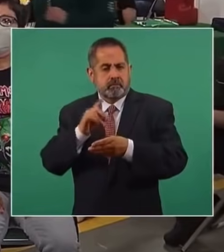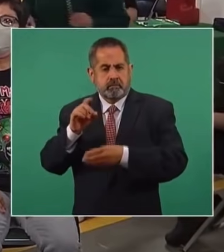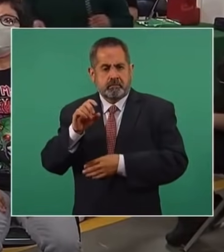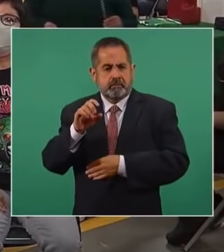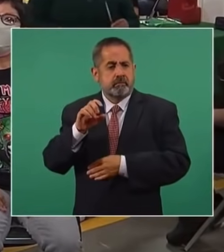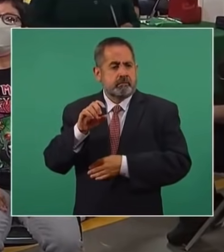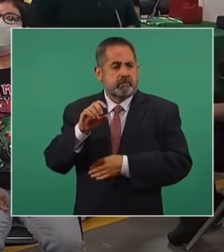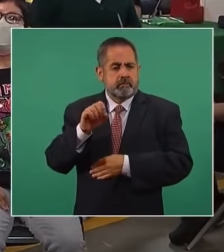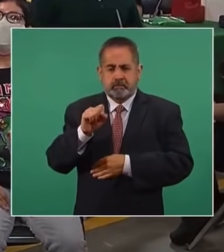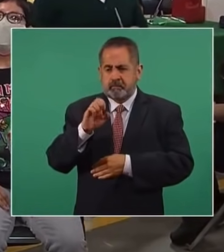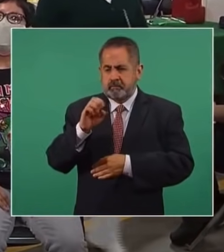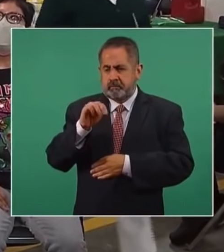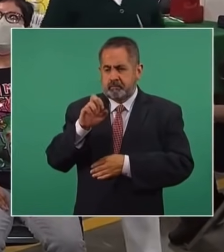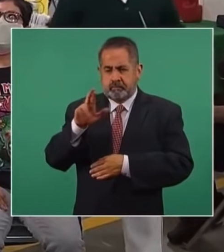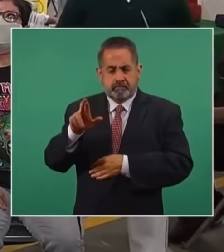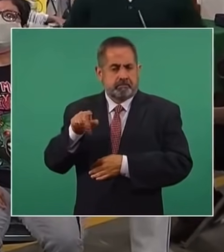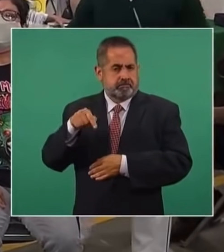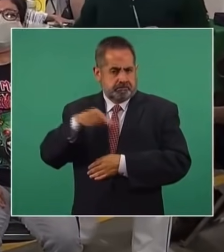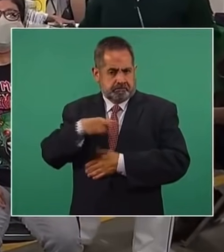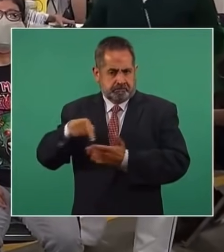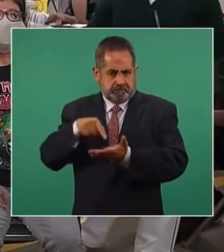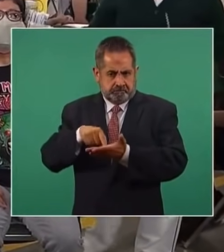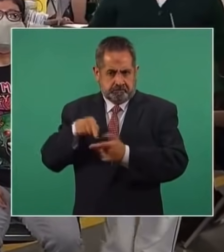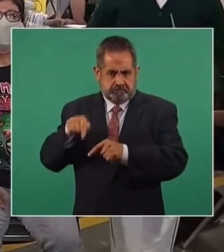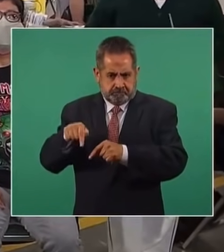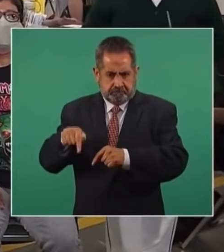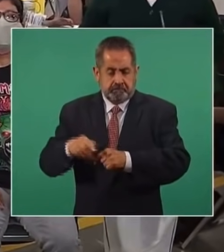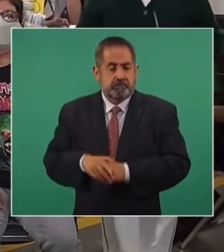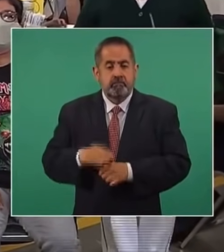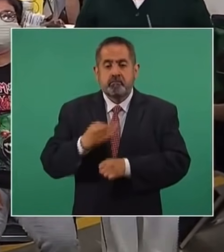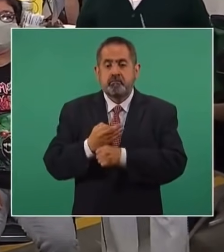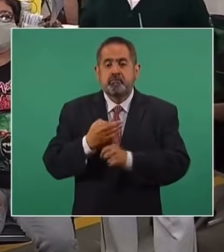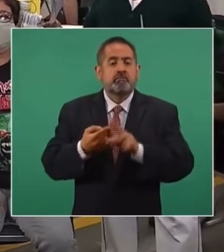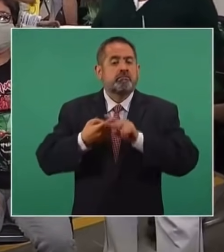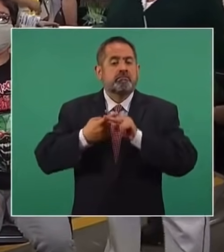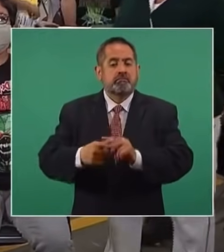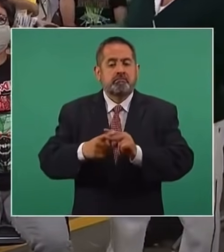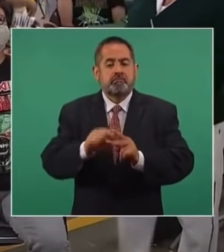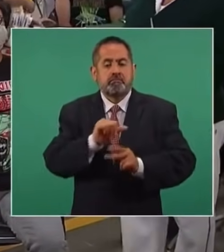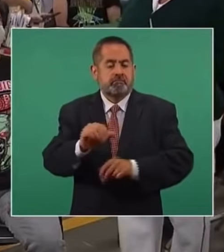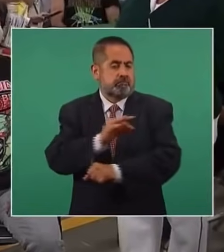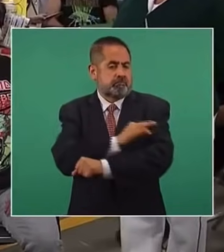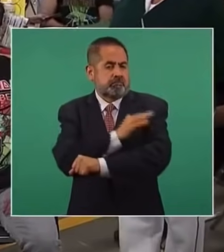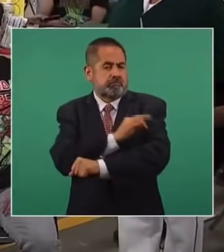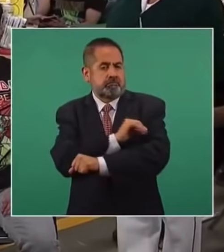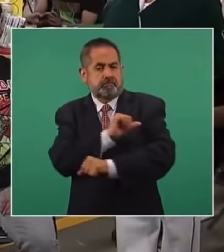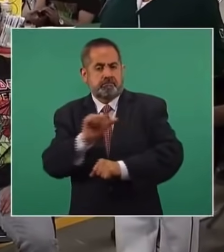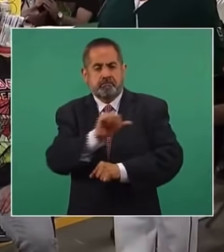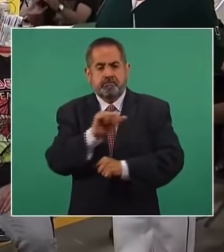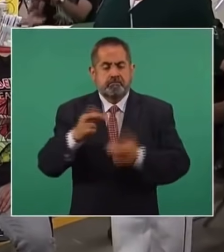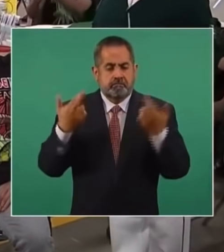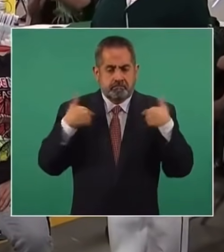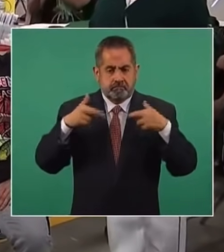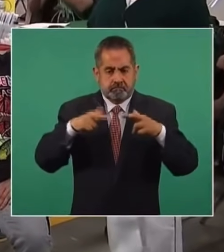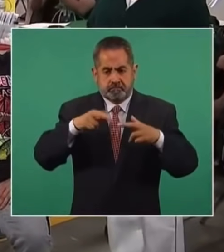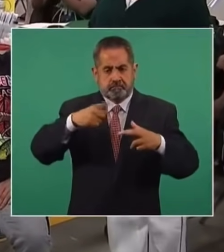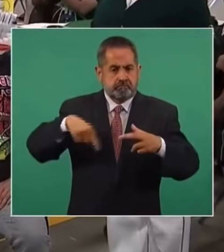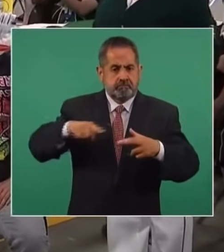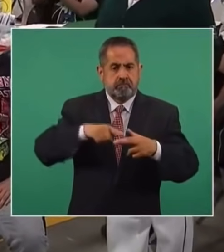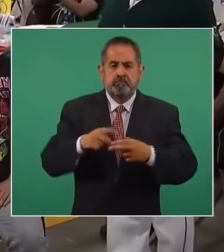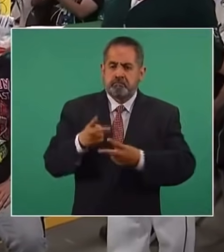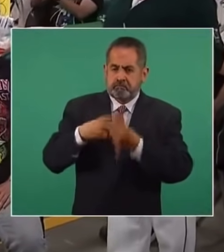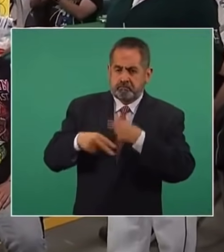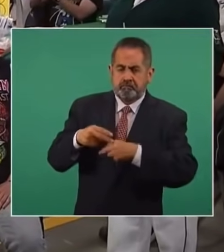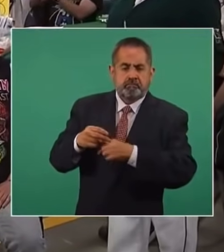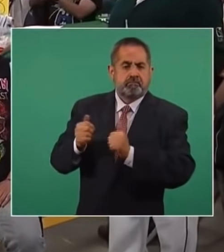de Marina. Vamos a iniciar hoy, el día de hoy, la vacunación para profesores. Nos acompaña